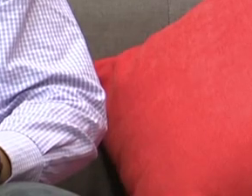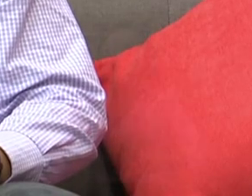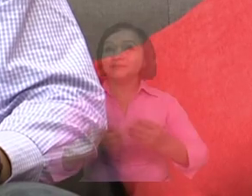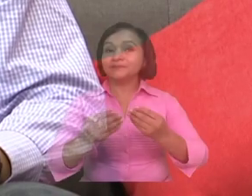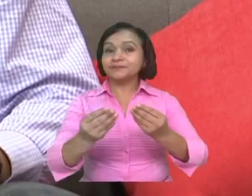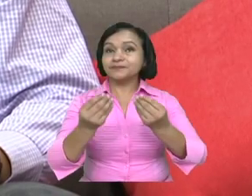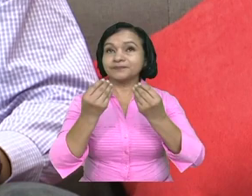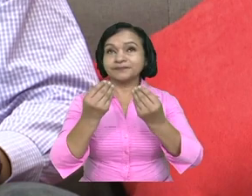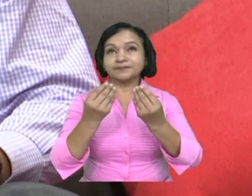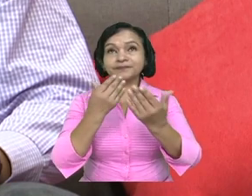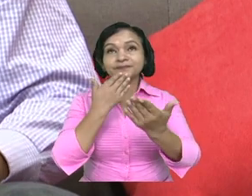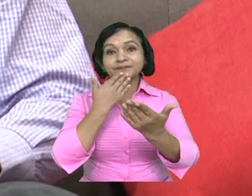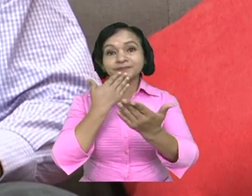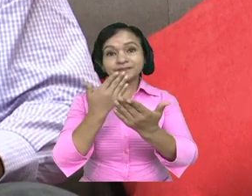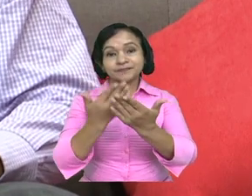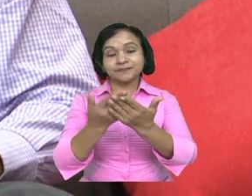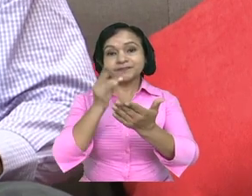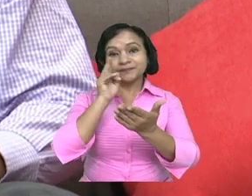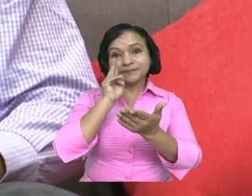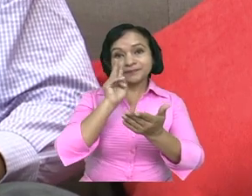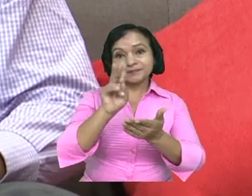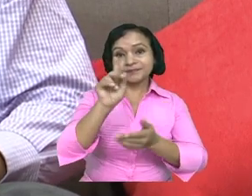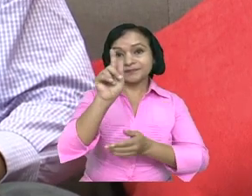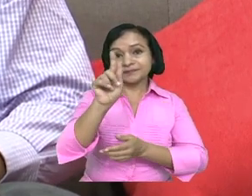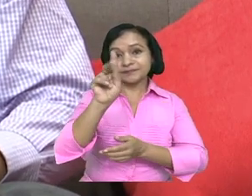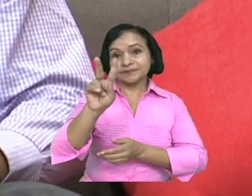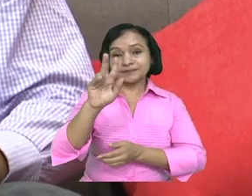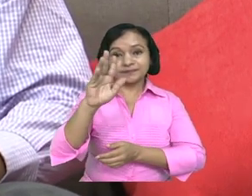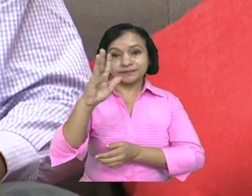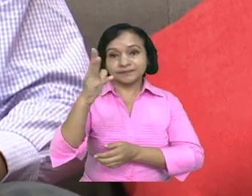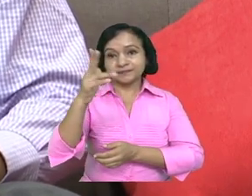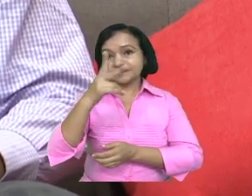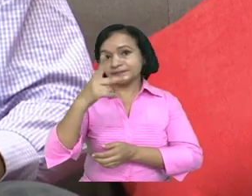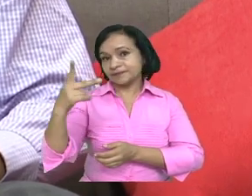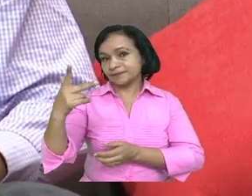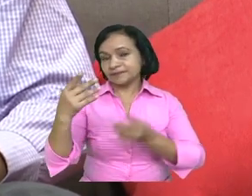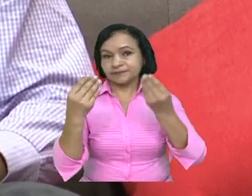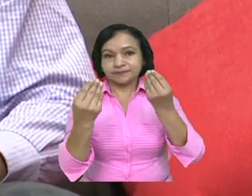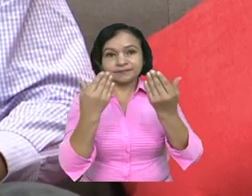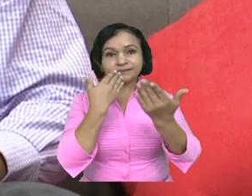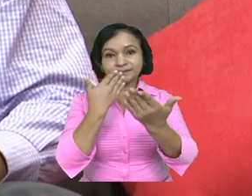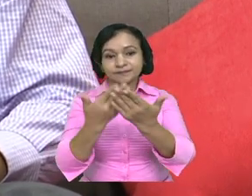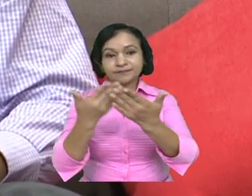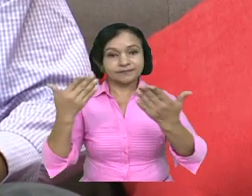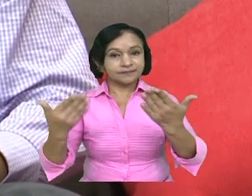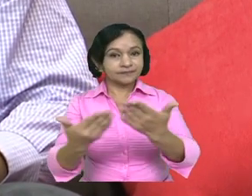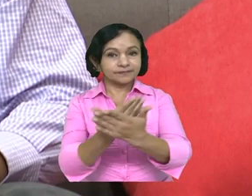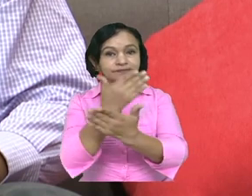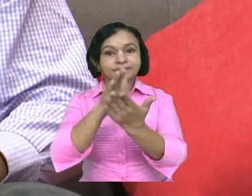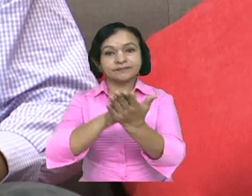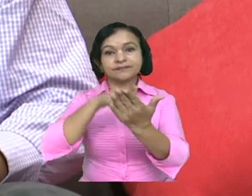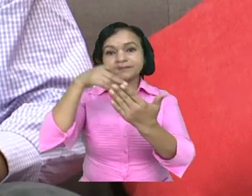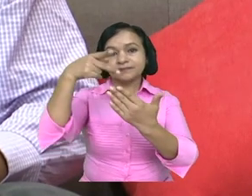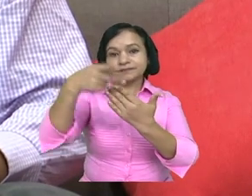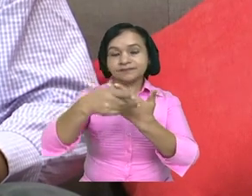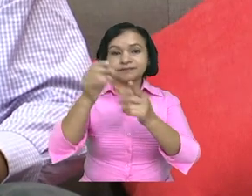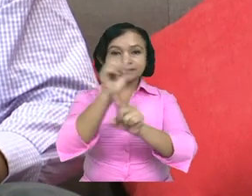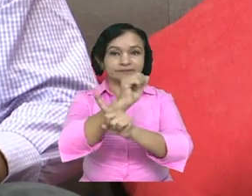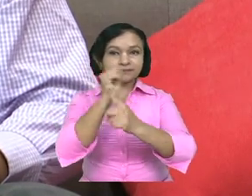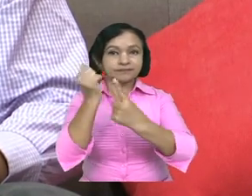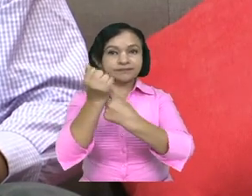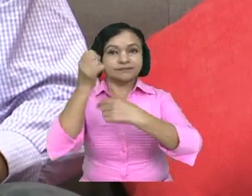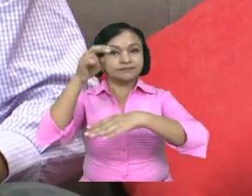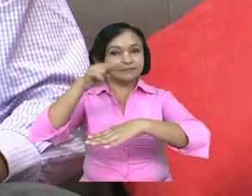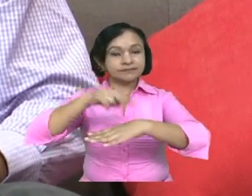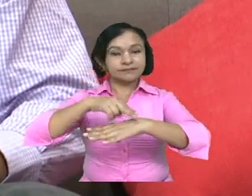Muchísimas gracias por estar en sintonía del Canal Parlamentario. Muchísimas gracias por acompañarnos en una nueva edición de su programa desde el Parlamento.